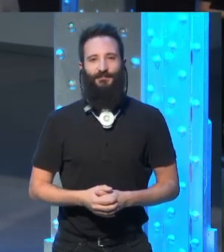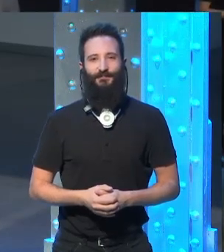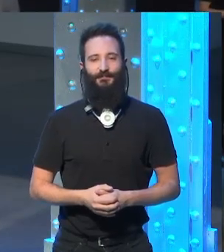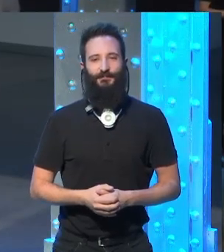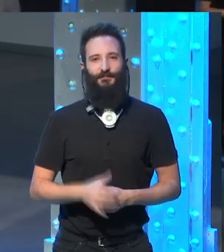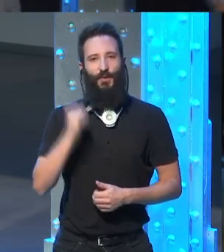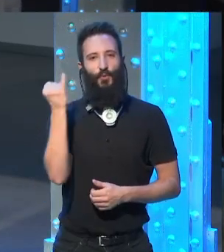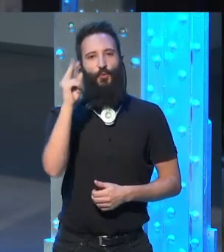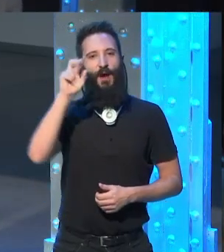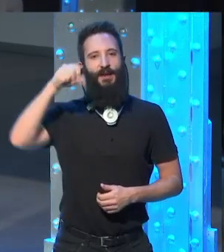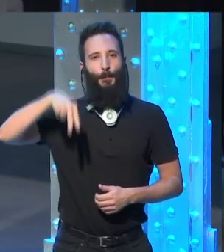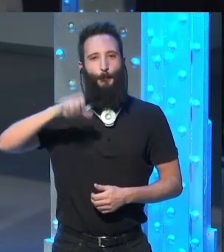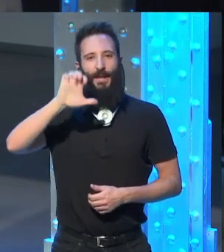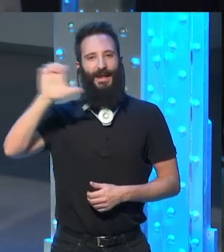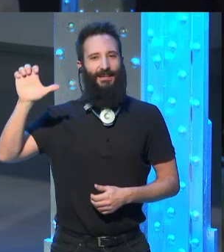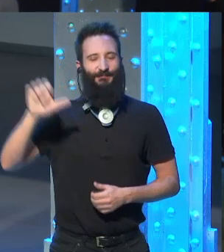Juanpe.